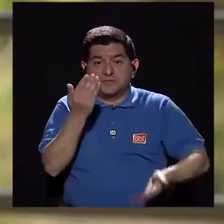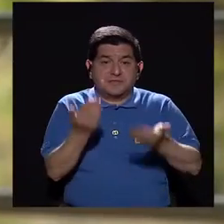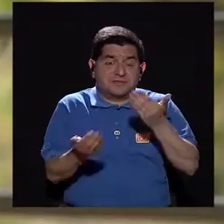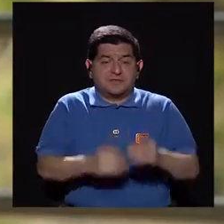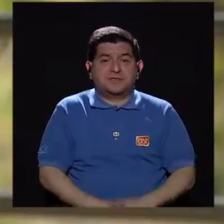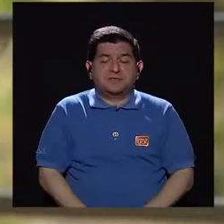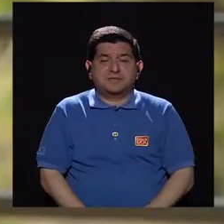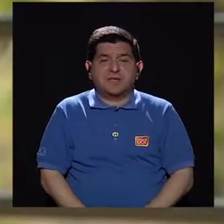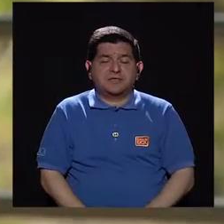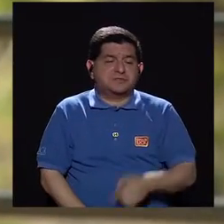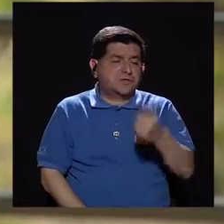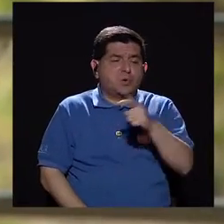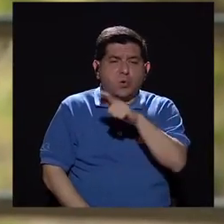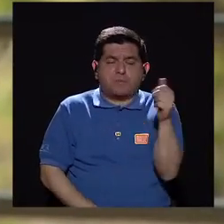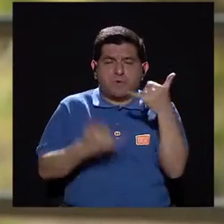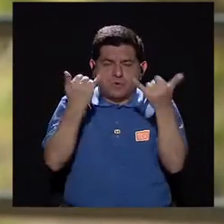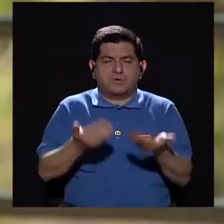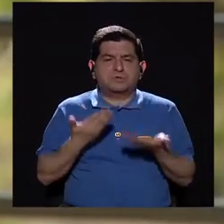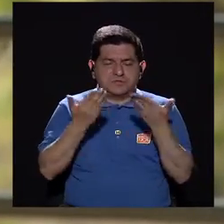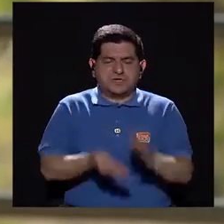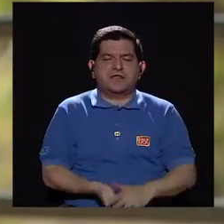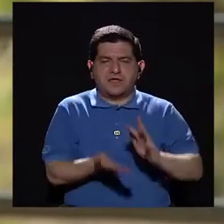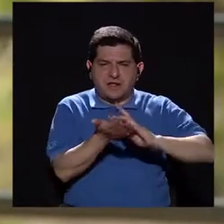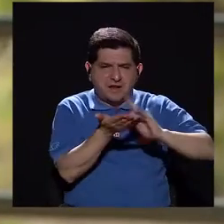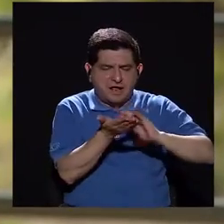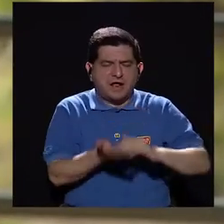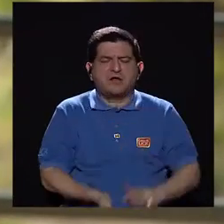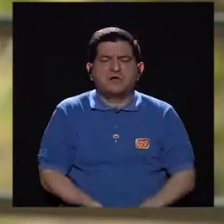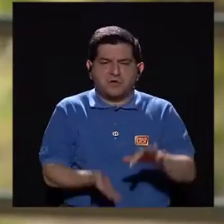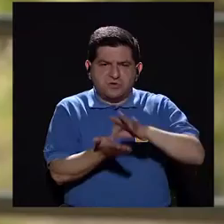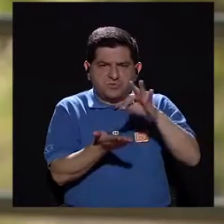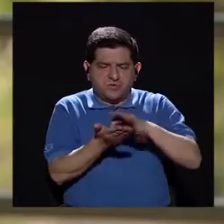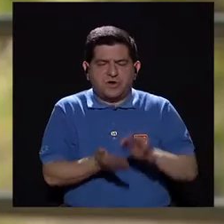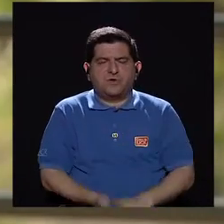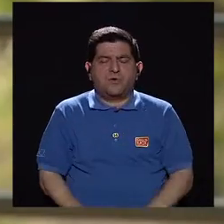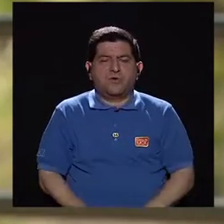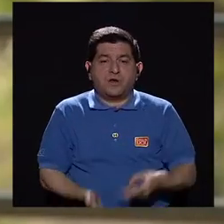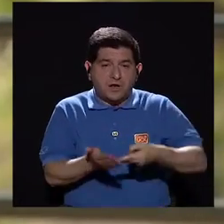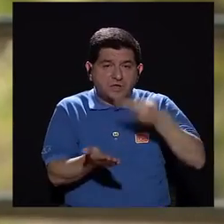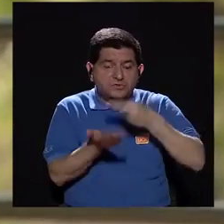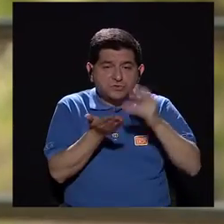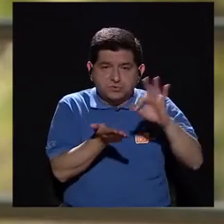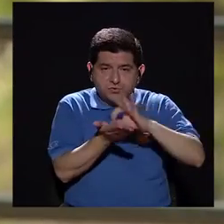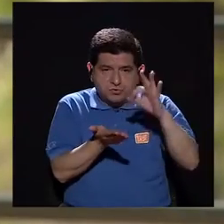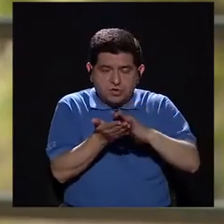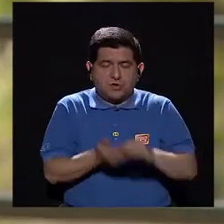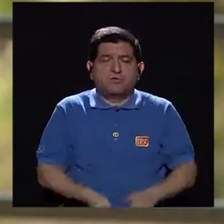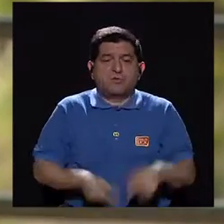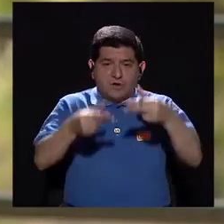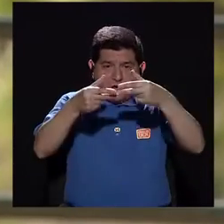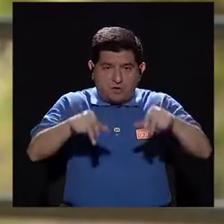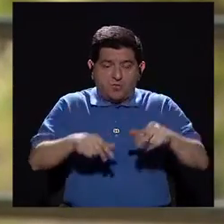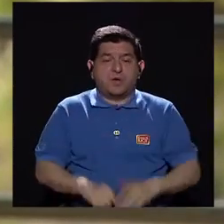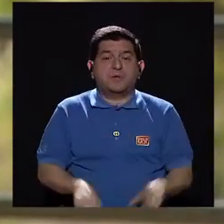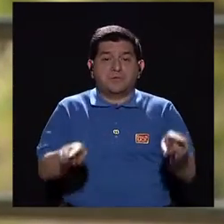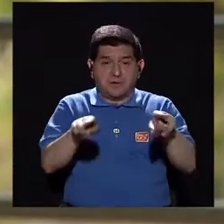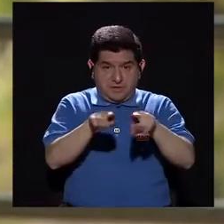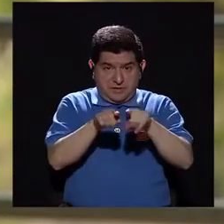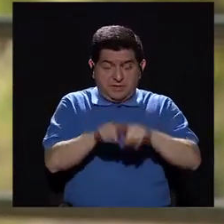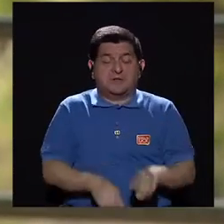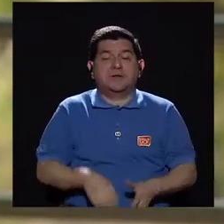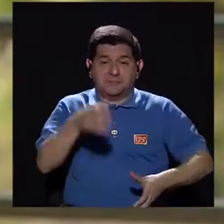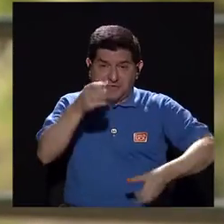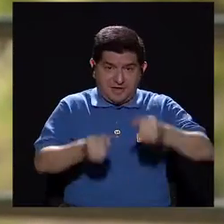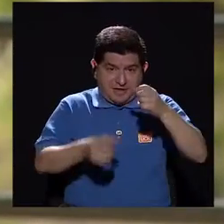con pequeños meses ya se le estaba dando arroz, frijoles, caldo de frijol, huevo duro, lo cual no era recomendado, y hasta leche